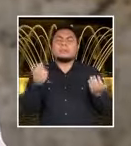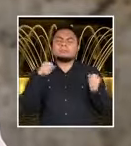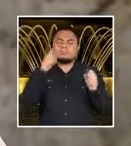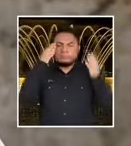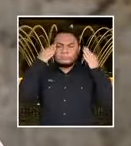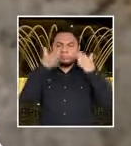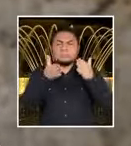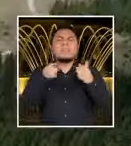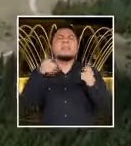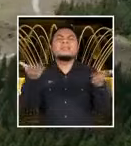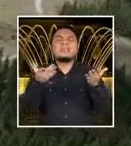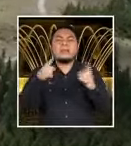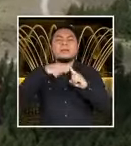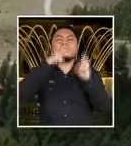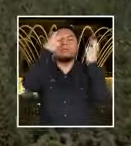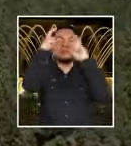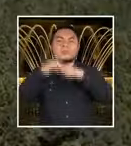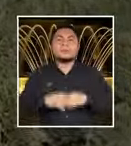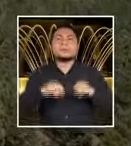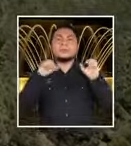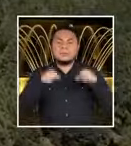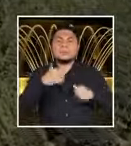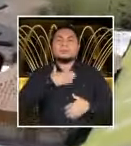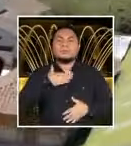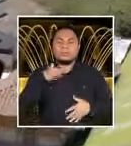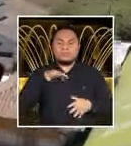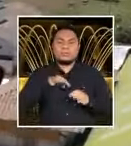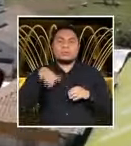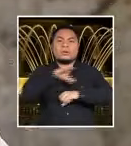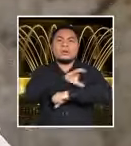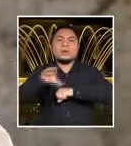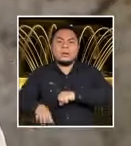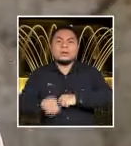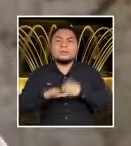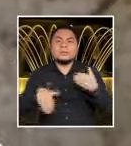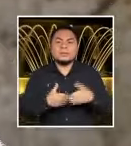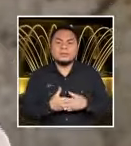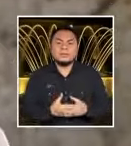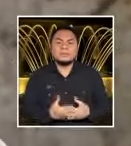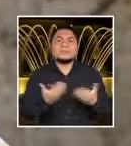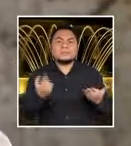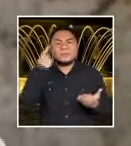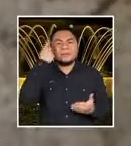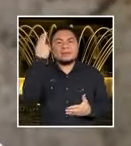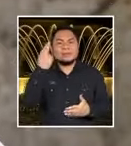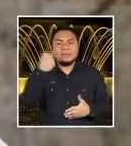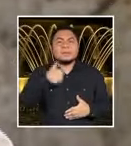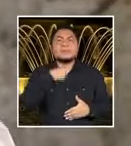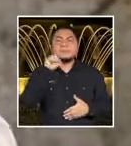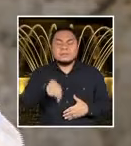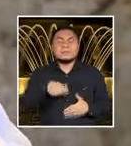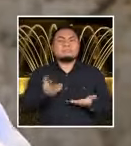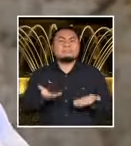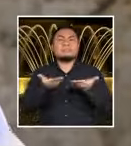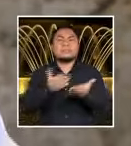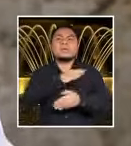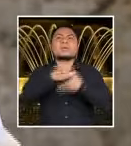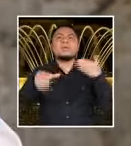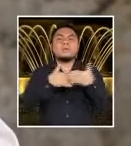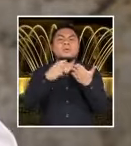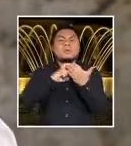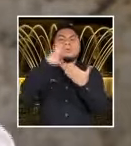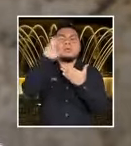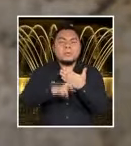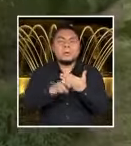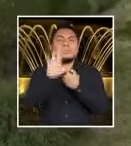específica el turismo. ¡Qué hermosa es mi región! Te invito. Y para eso estamos estableciendo todos los programas